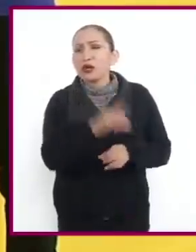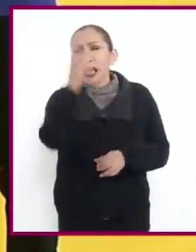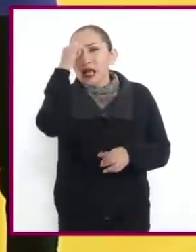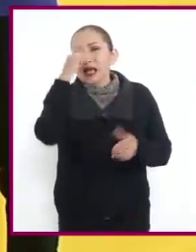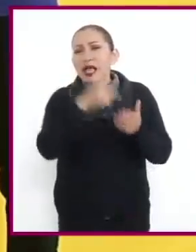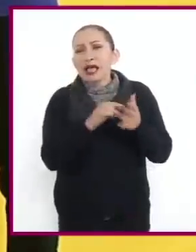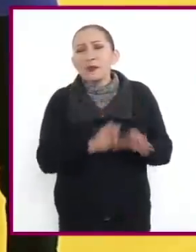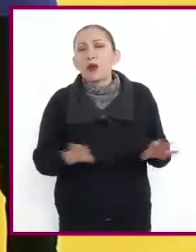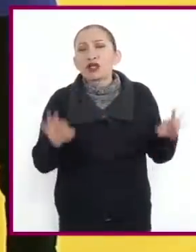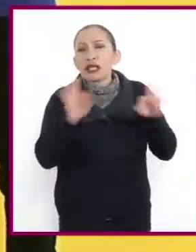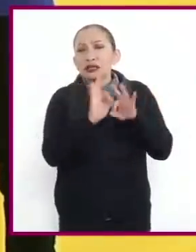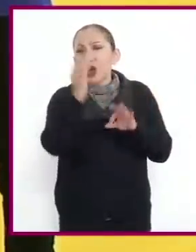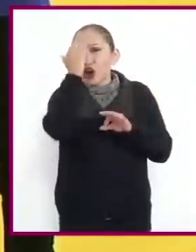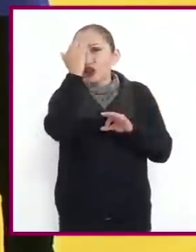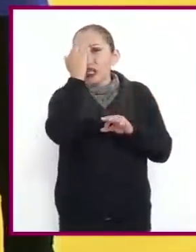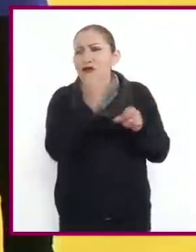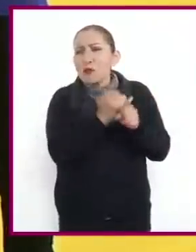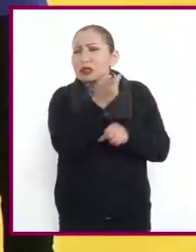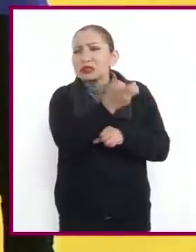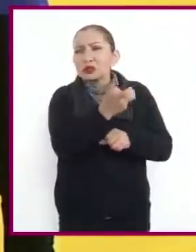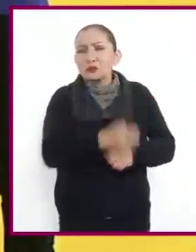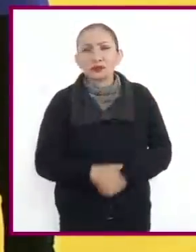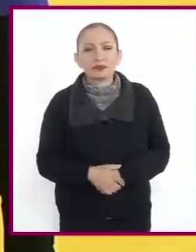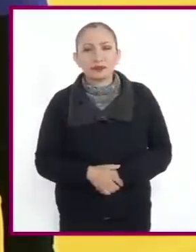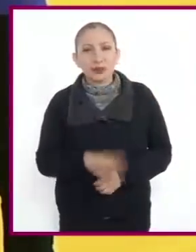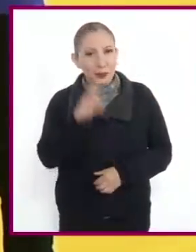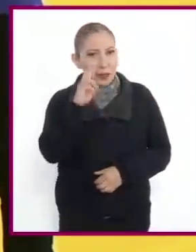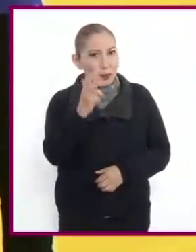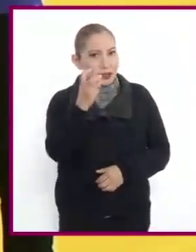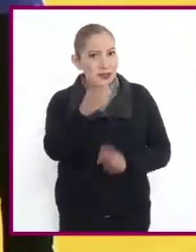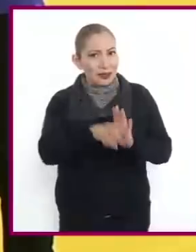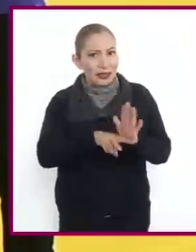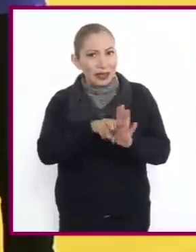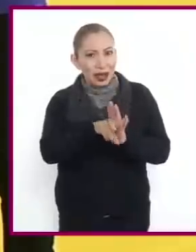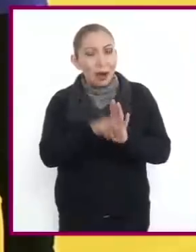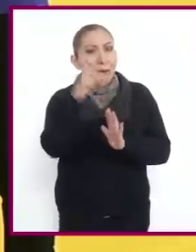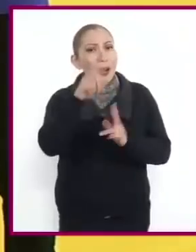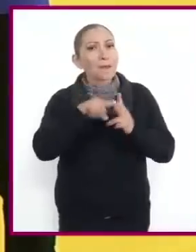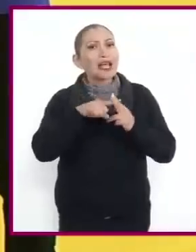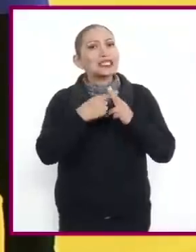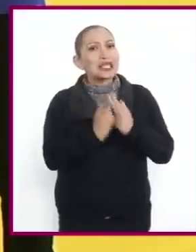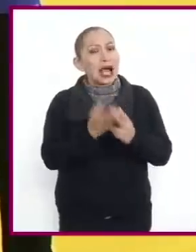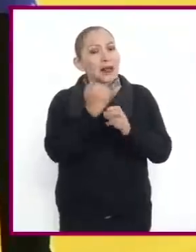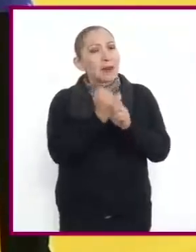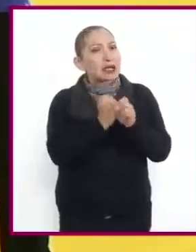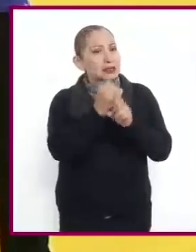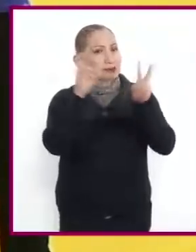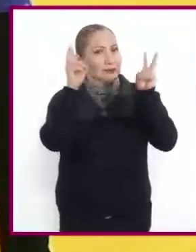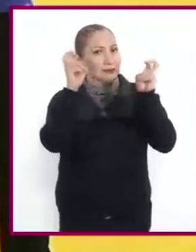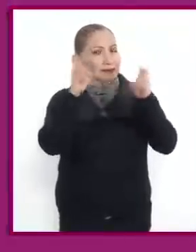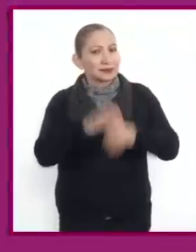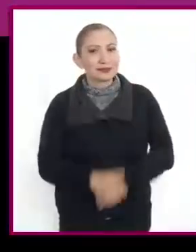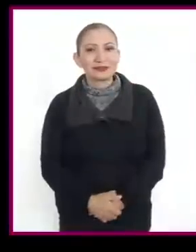creen que es importante conocer estos datos? Veamos el siguiente video para iniciar el estudio del tema.